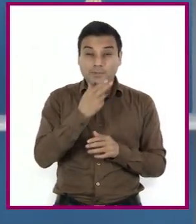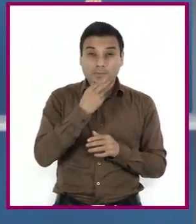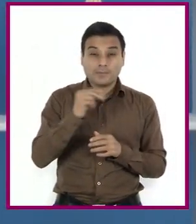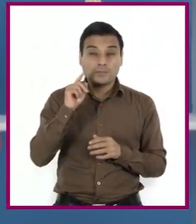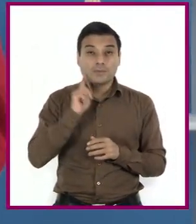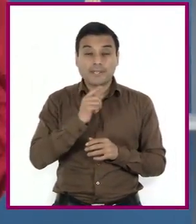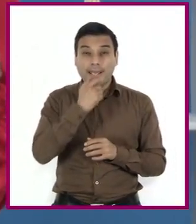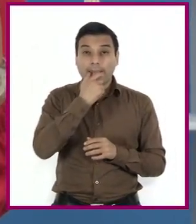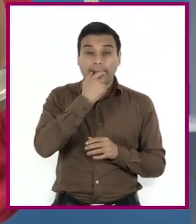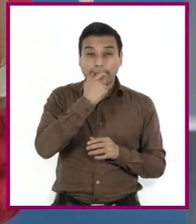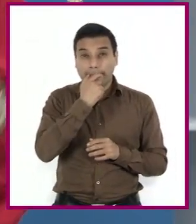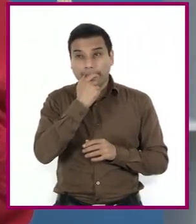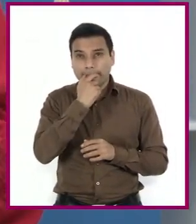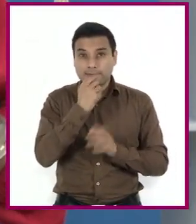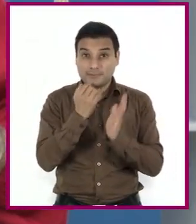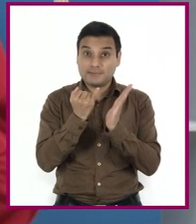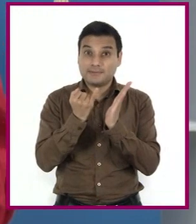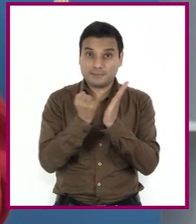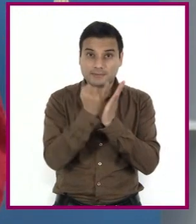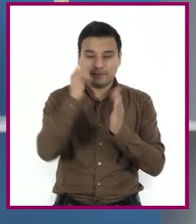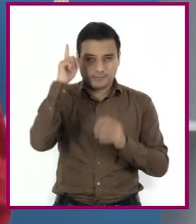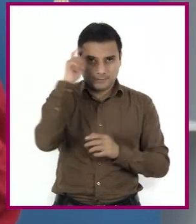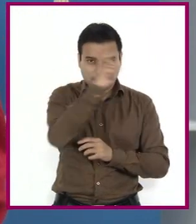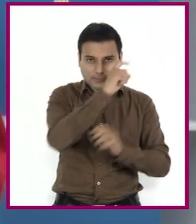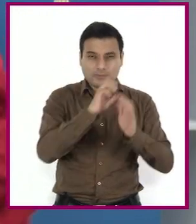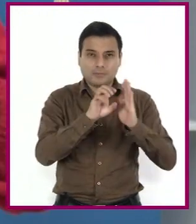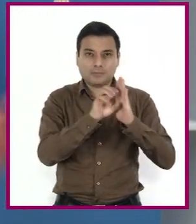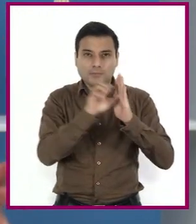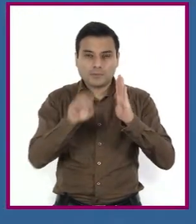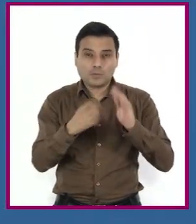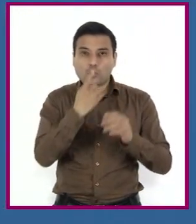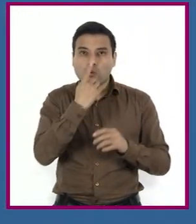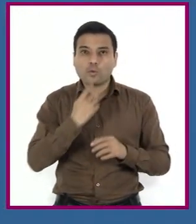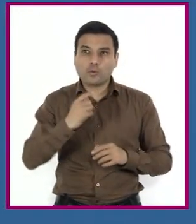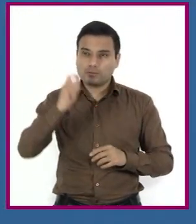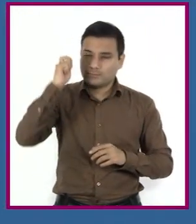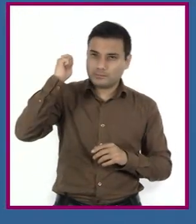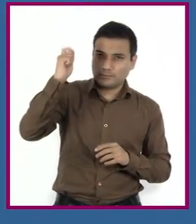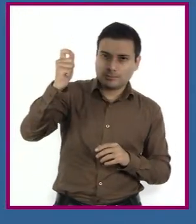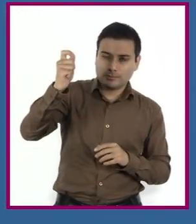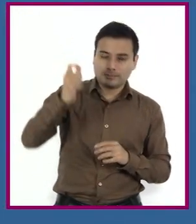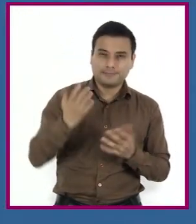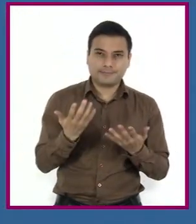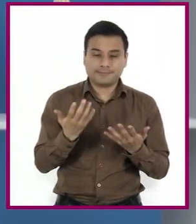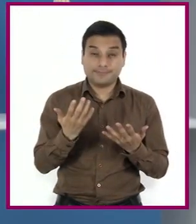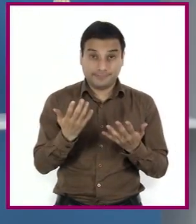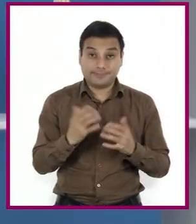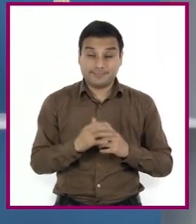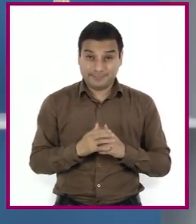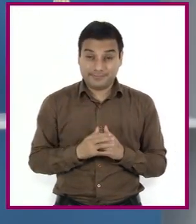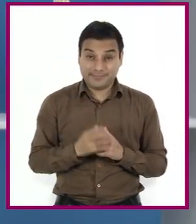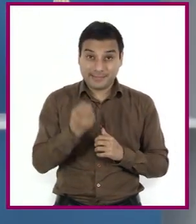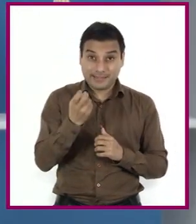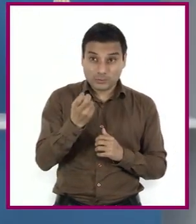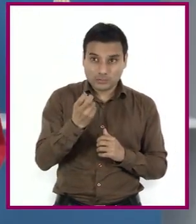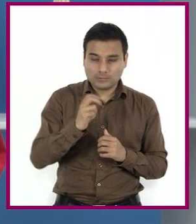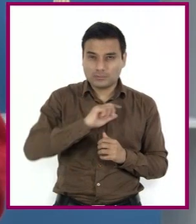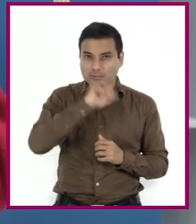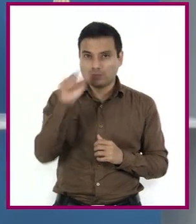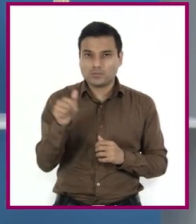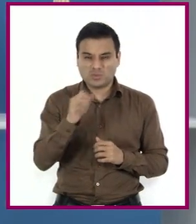decisiones polémicas como la expulsión de jugadoras o jugadores que cometen faltas graves y que éstas pueden